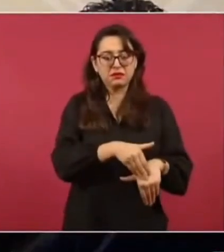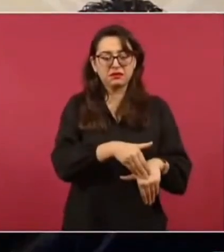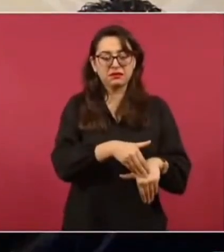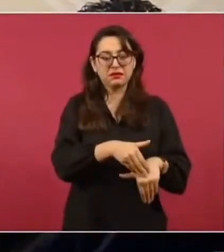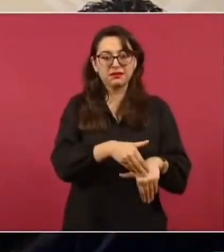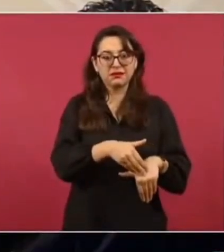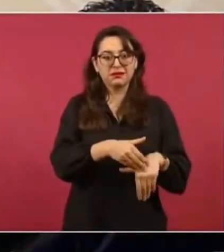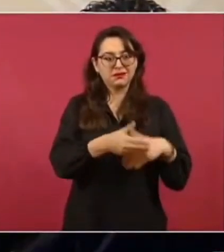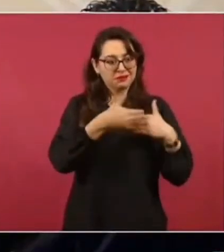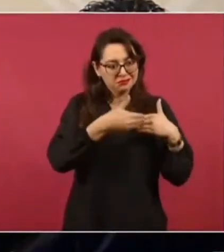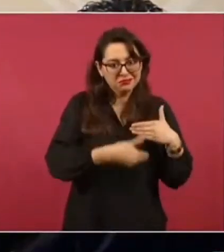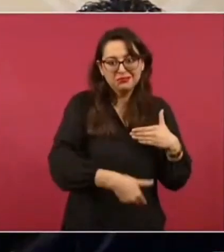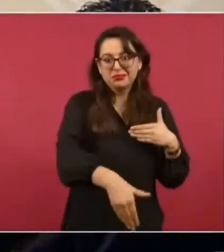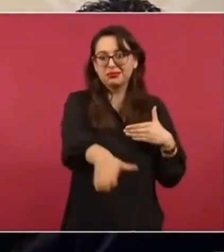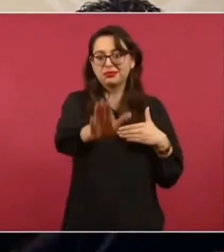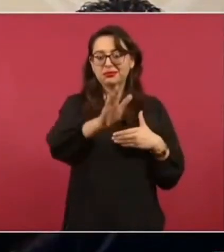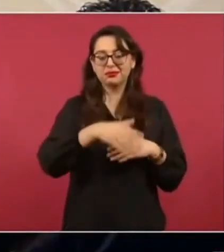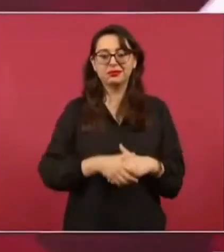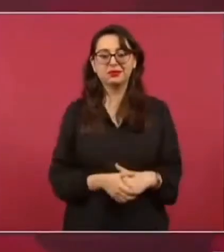Y bueno,